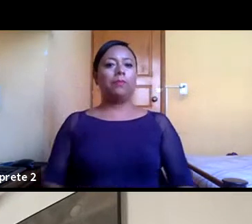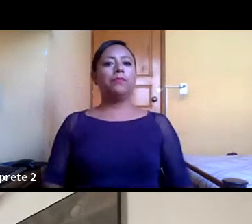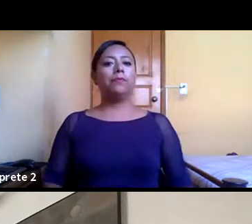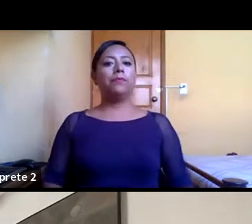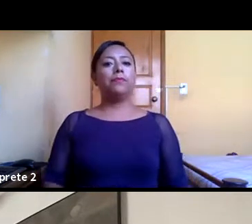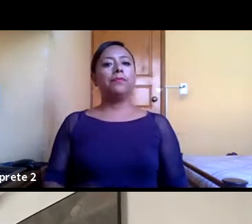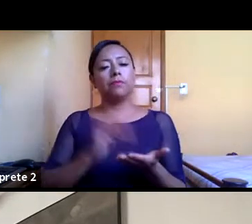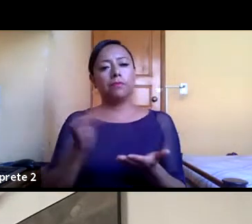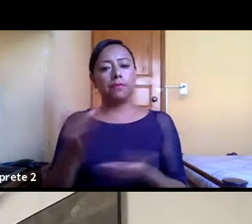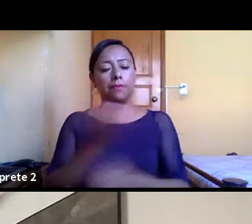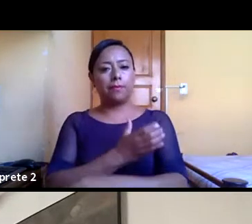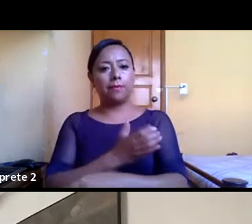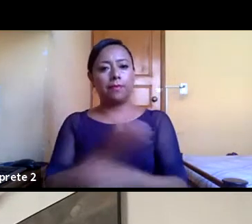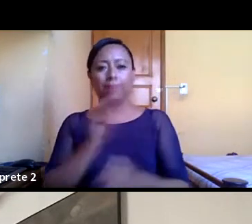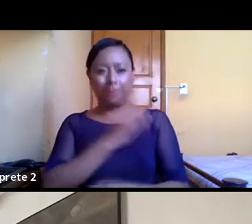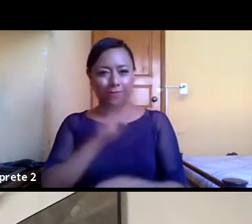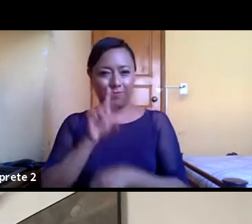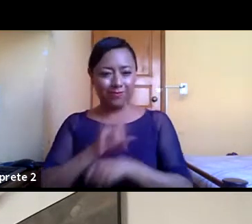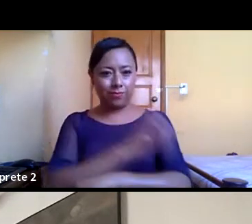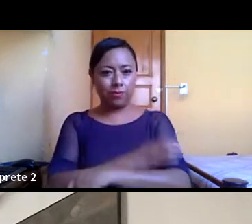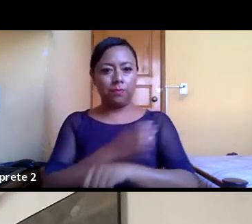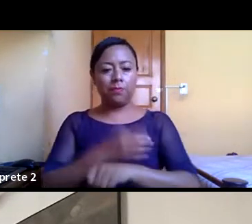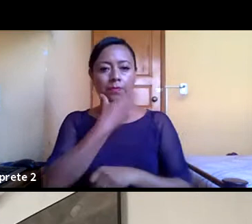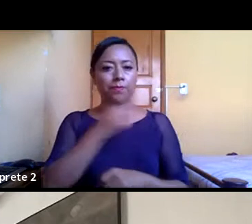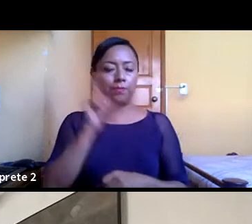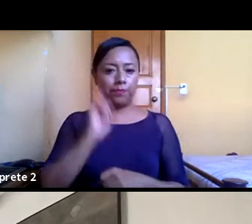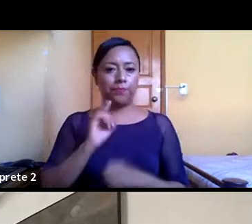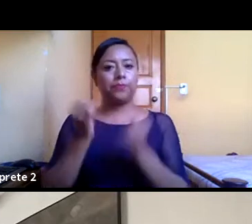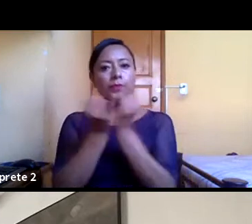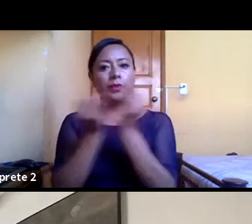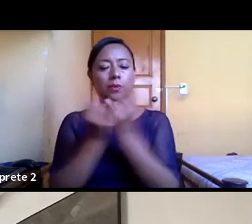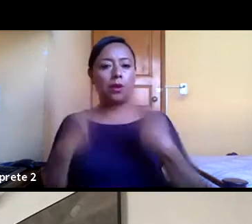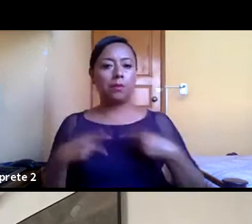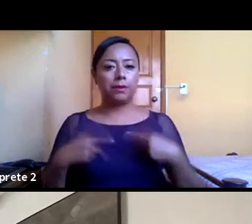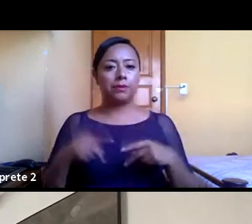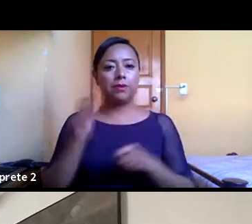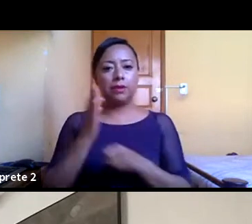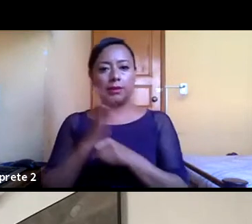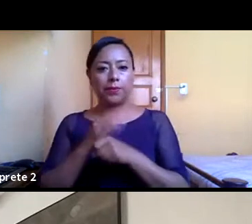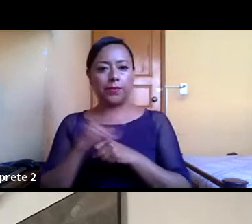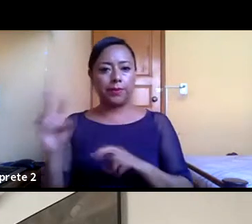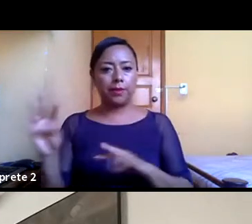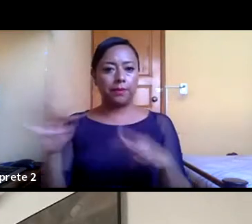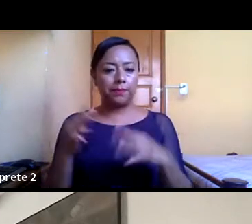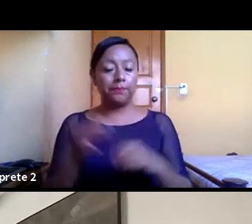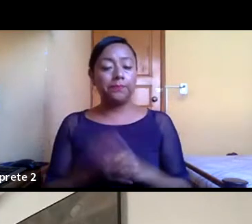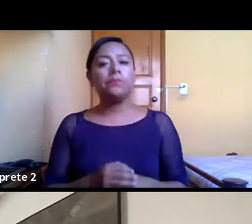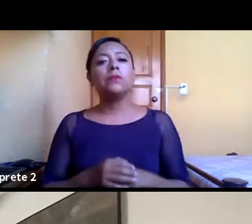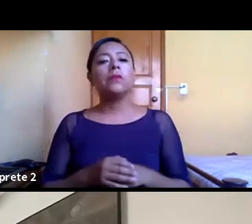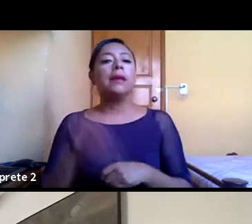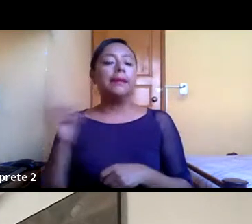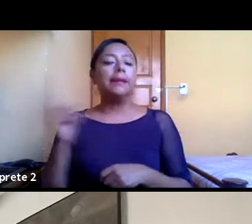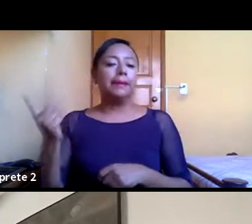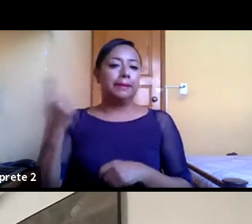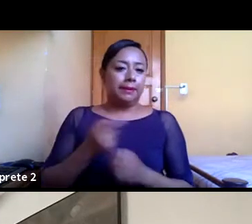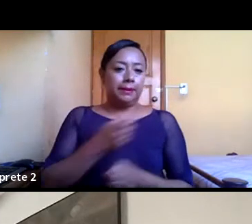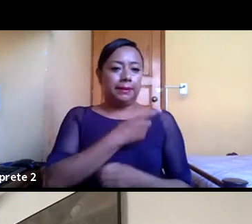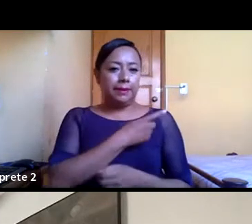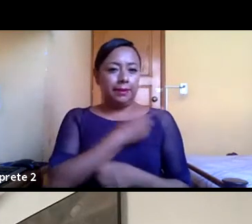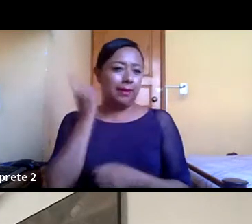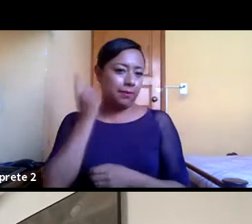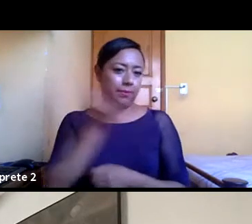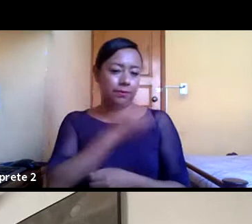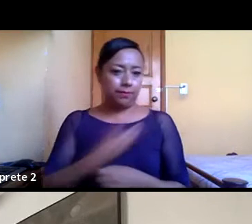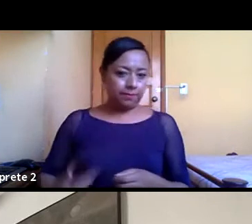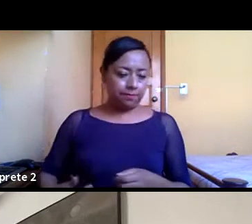compañeras, diputados, diputados, quienes nos siguen en esta transmisión. Por instrucciones de la diputada presidenta, se procede a pasar lista de asistencia, por lo cual,